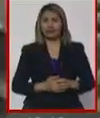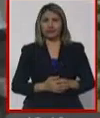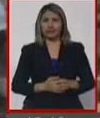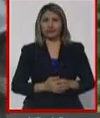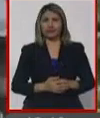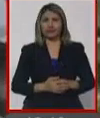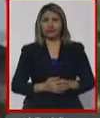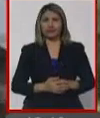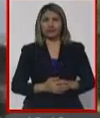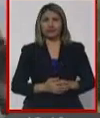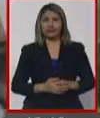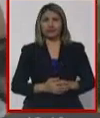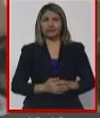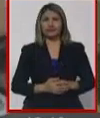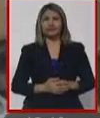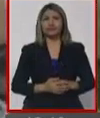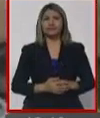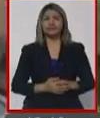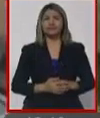¿Qué les ha dicho?